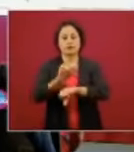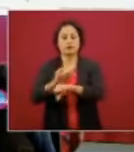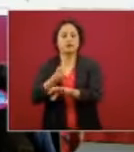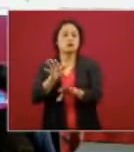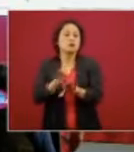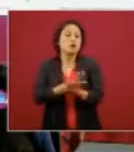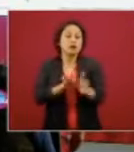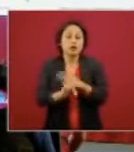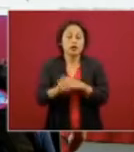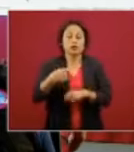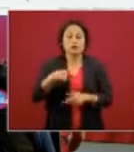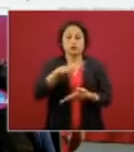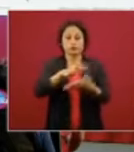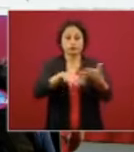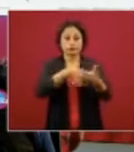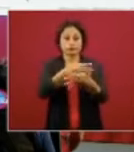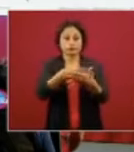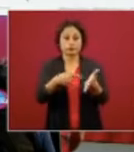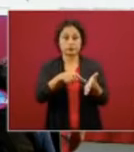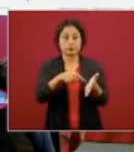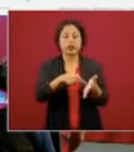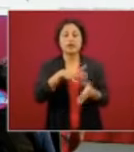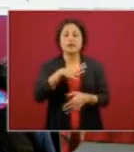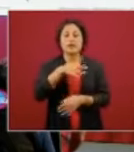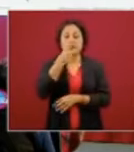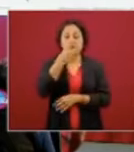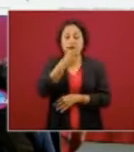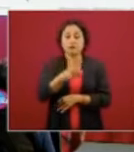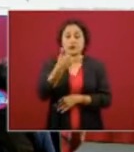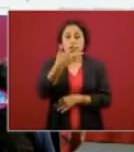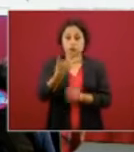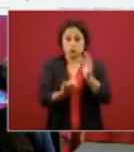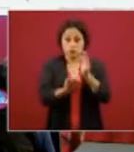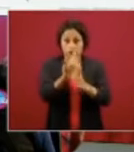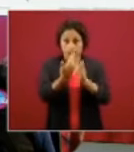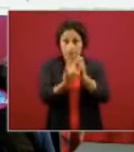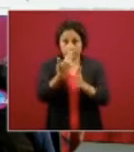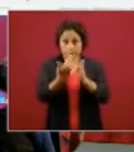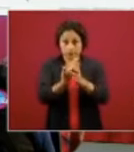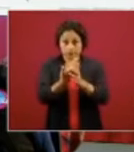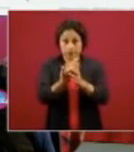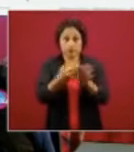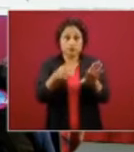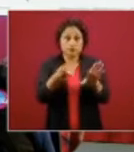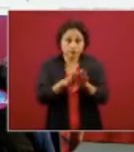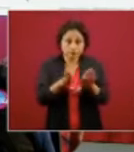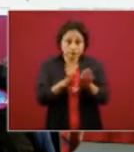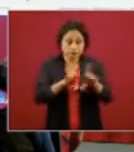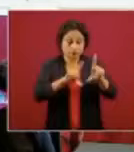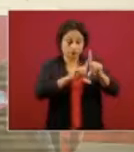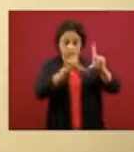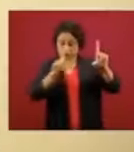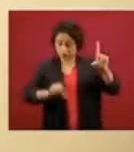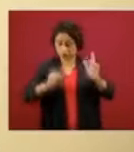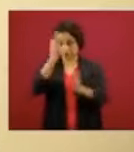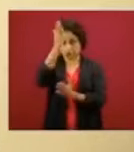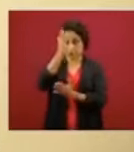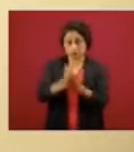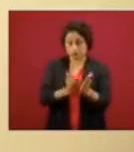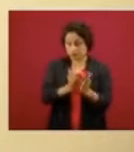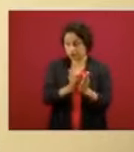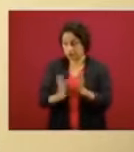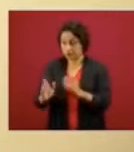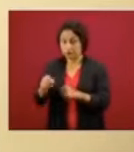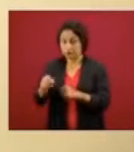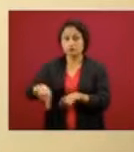el inicio de preescolar, no importa que parte de la República tenga horarios